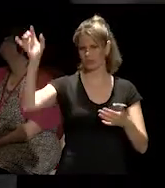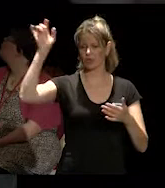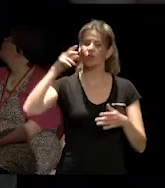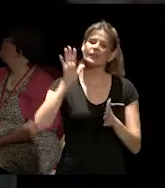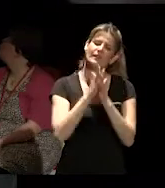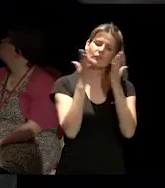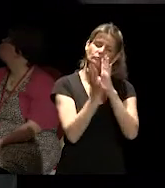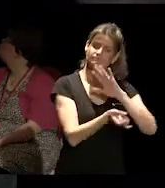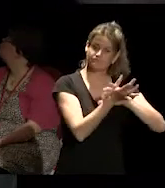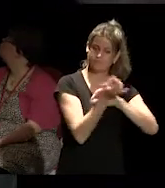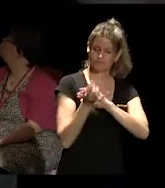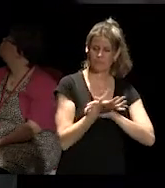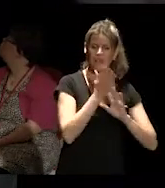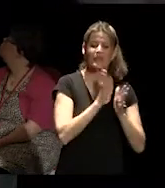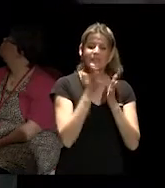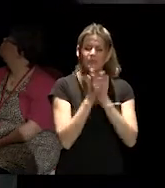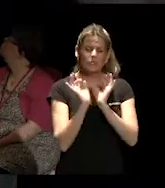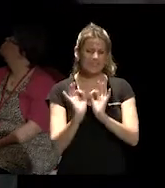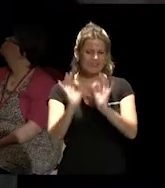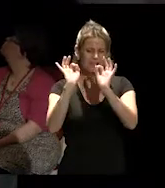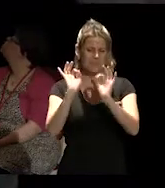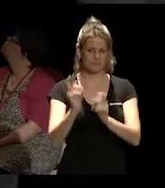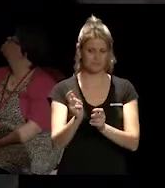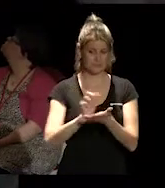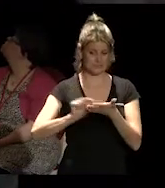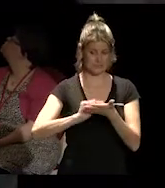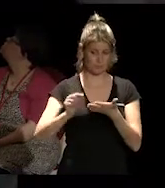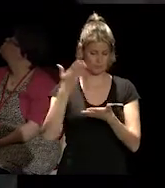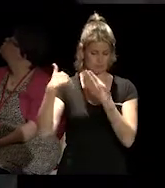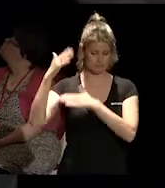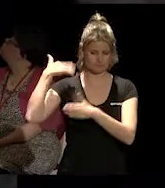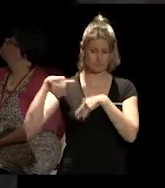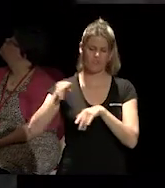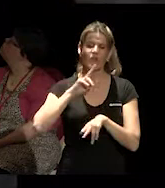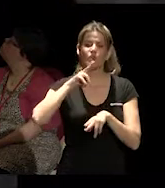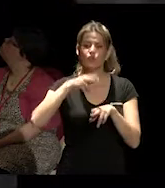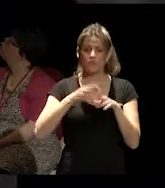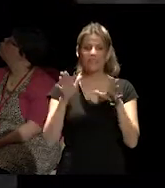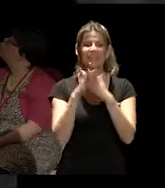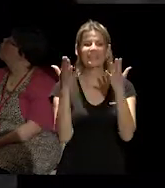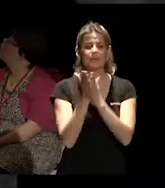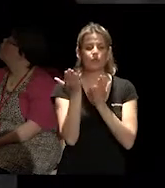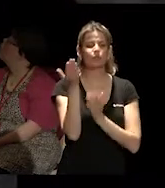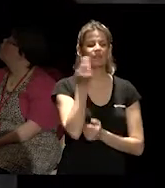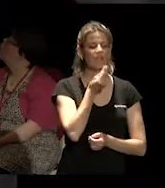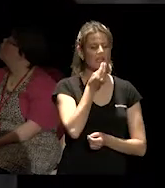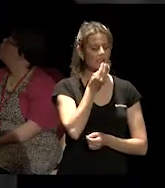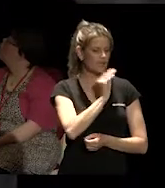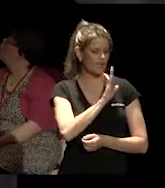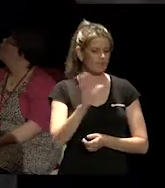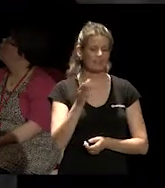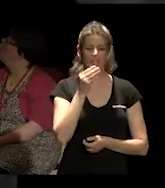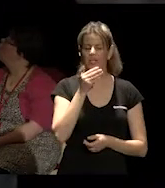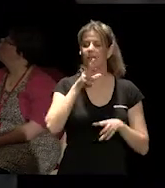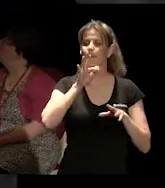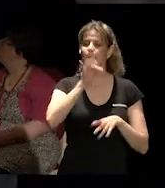un libro muy especial para nosotros que se llama Libro del Gentil y los Tres Sabios, Libro del Gentil y los Tres Sabios. En